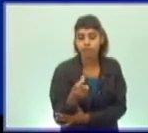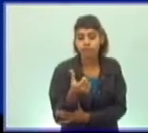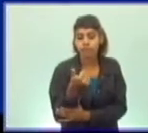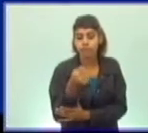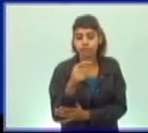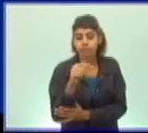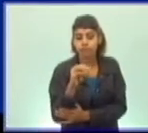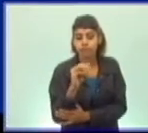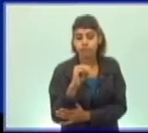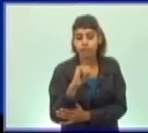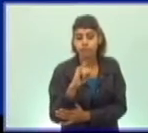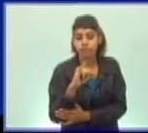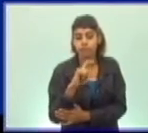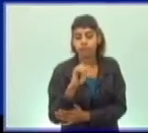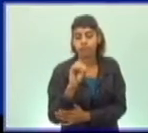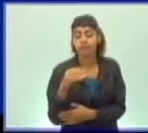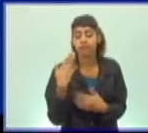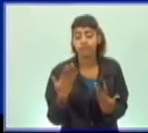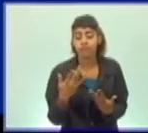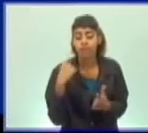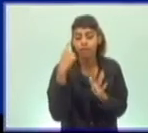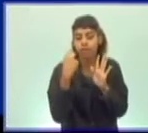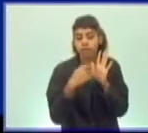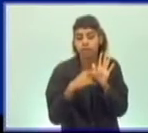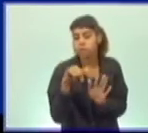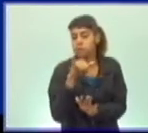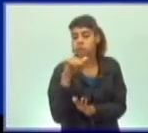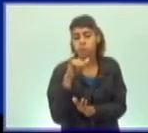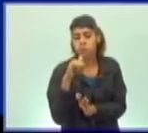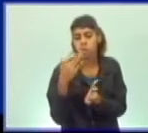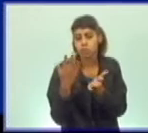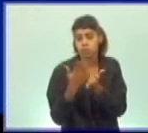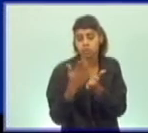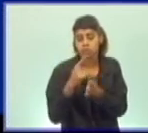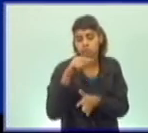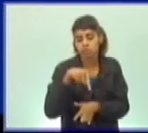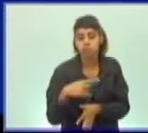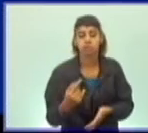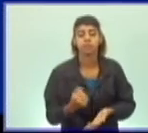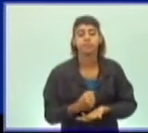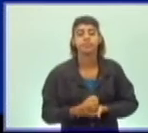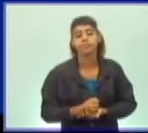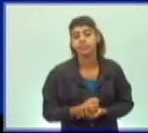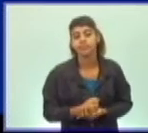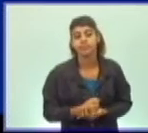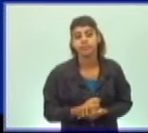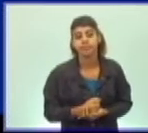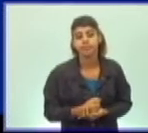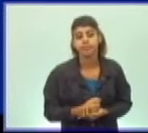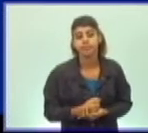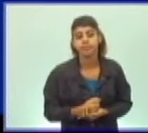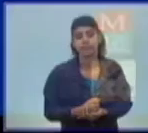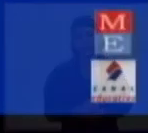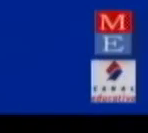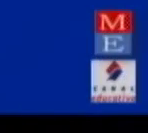ejercicios que tienen una característica más o menos similar a los estudiados en clases.